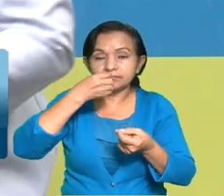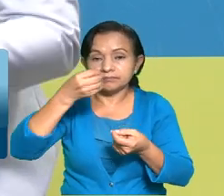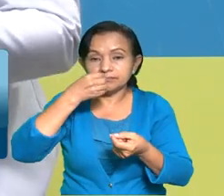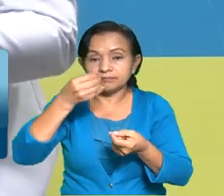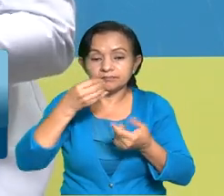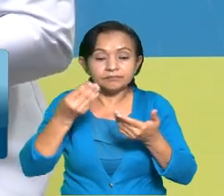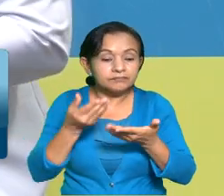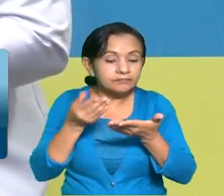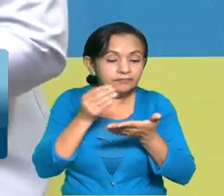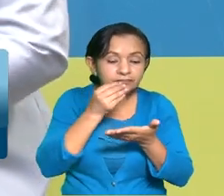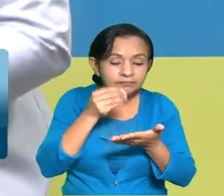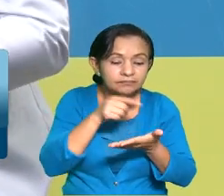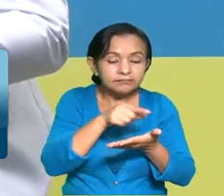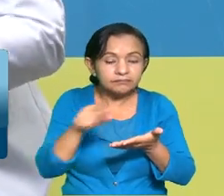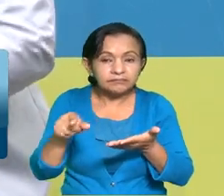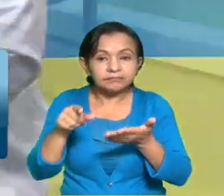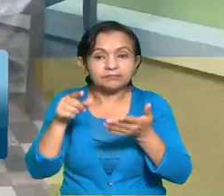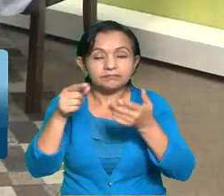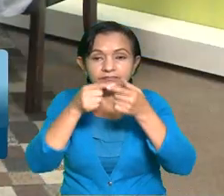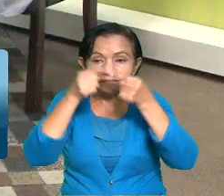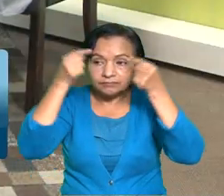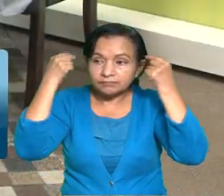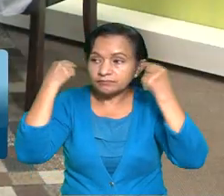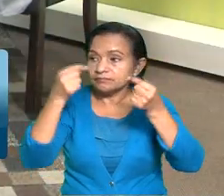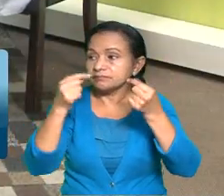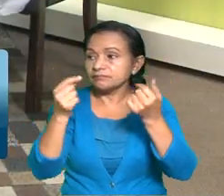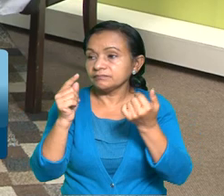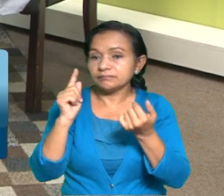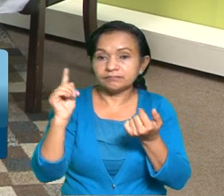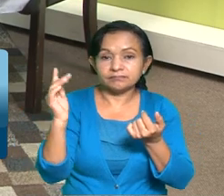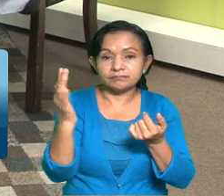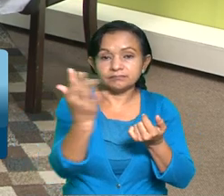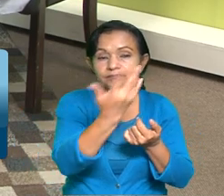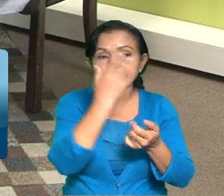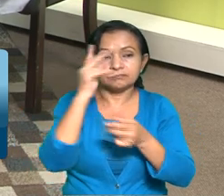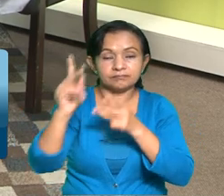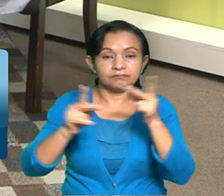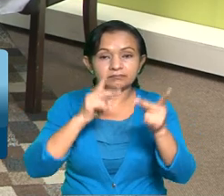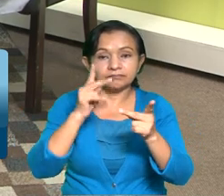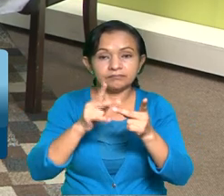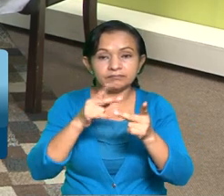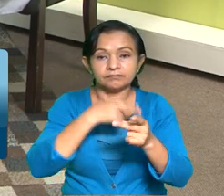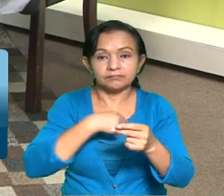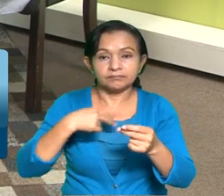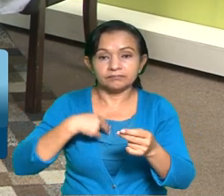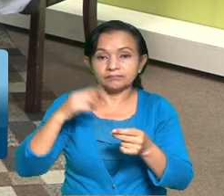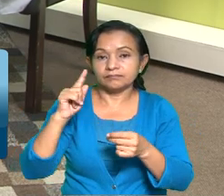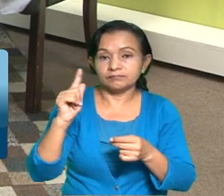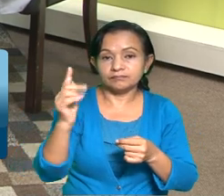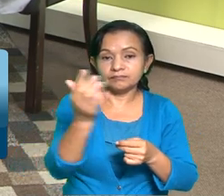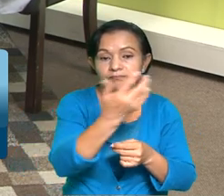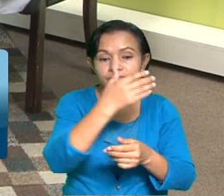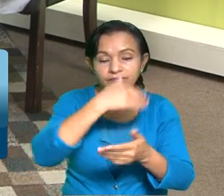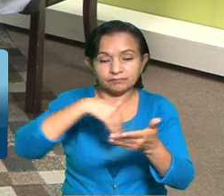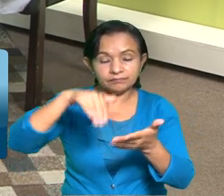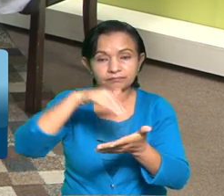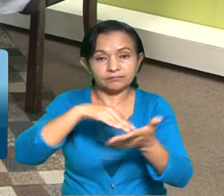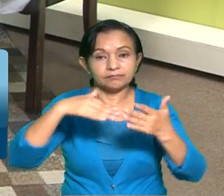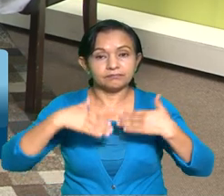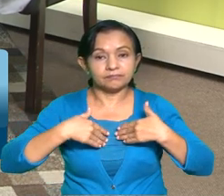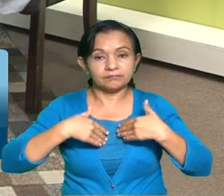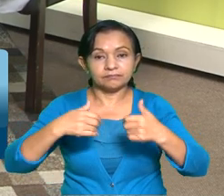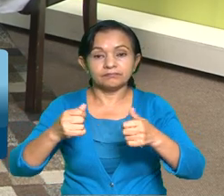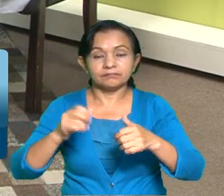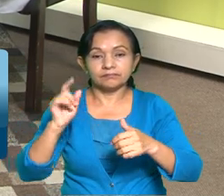está haciendo su cabecita, le revisan así todo. Es de forma integral, que lo realizan en todos los centros de salud en